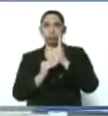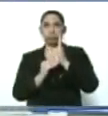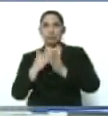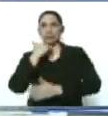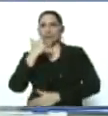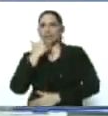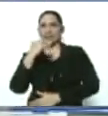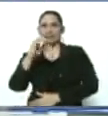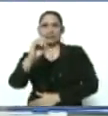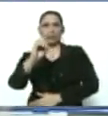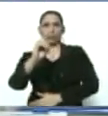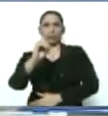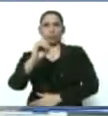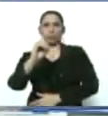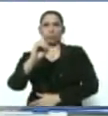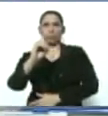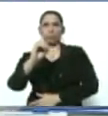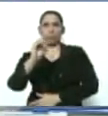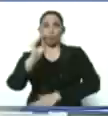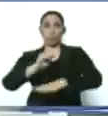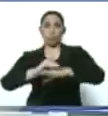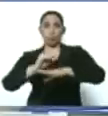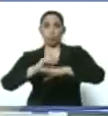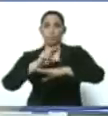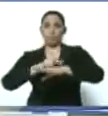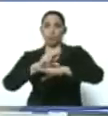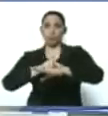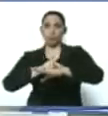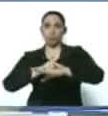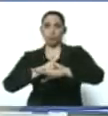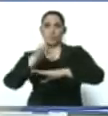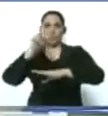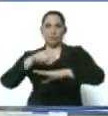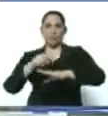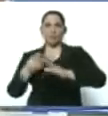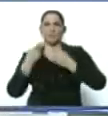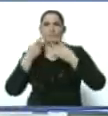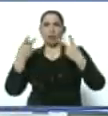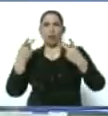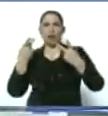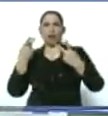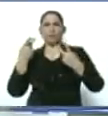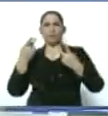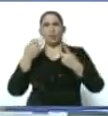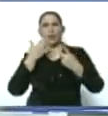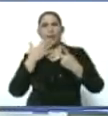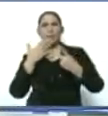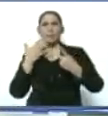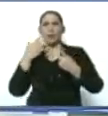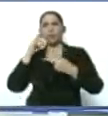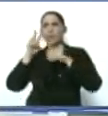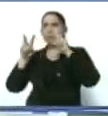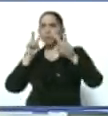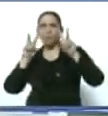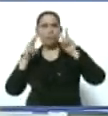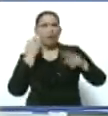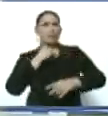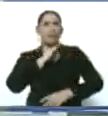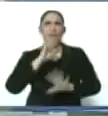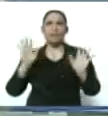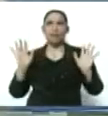casi a cero las consultas y las manifestaciones de enfermedad diversas que normalmente se